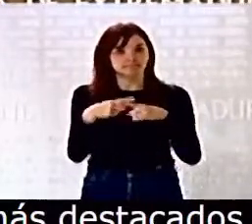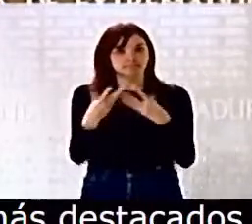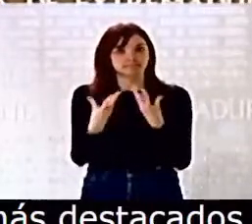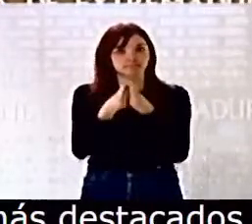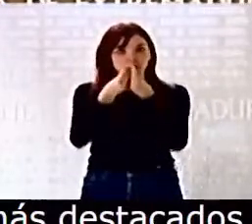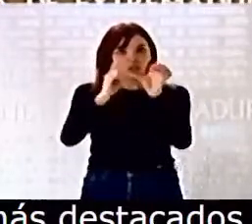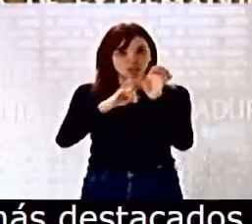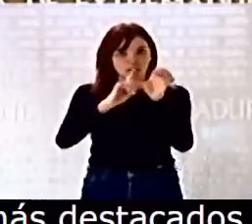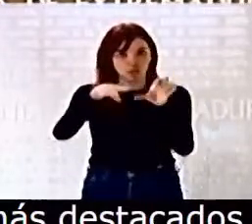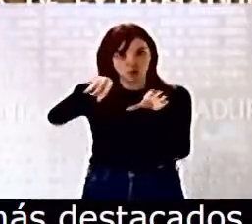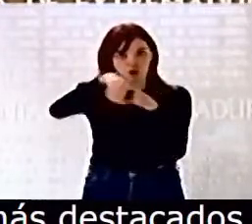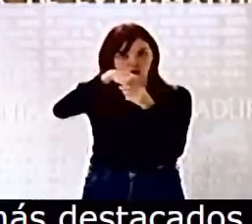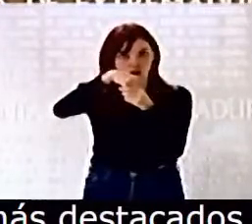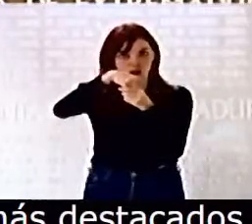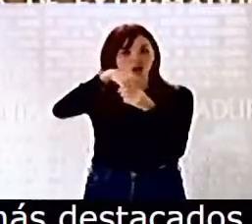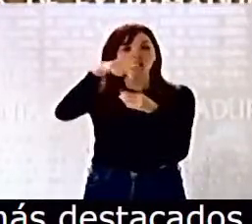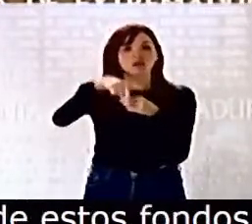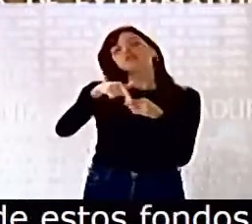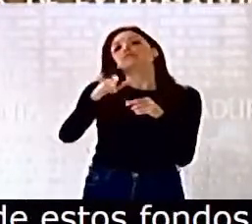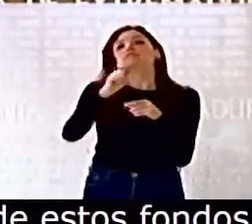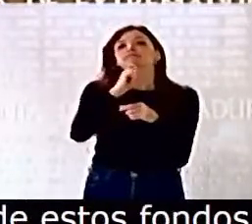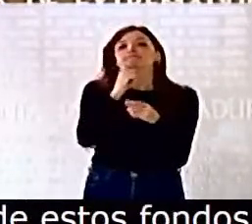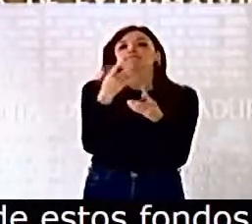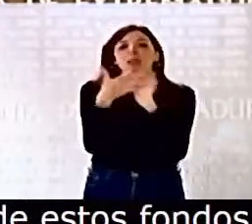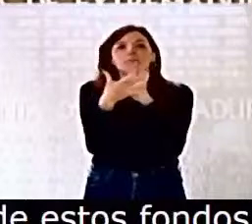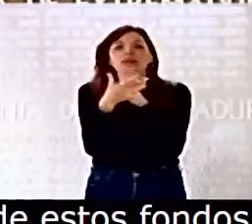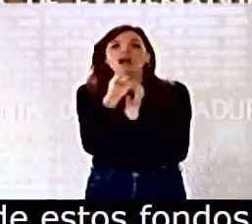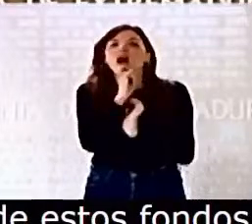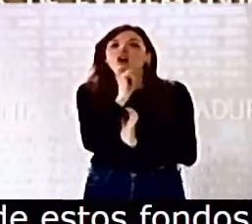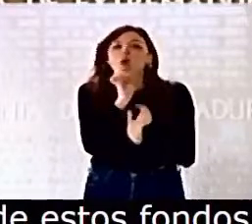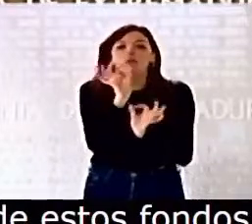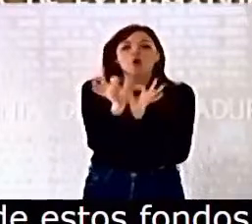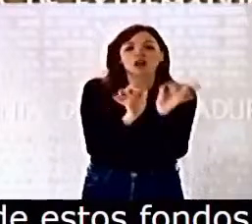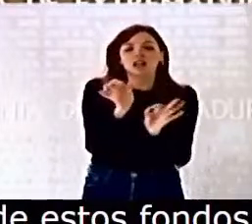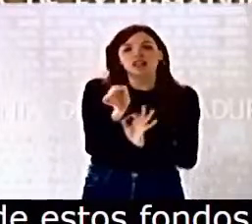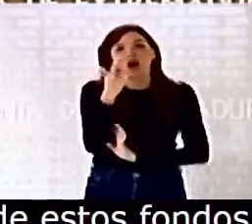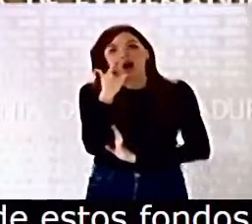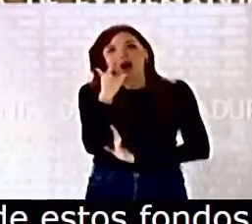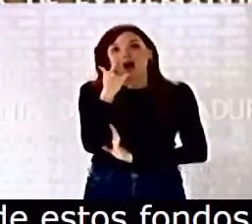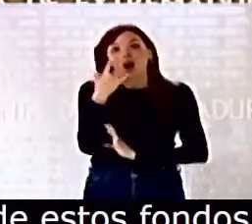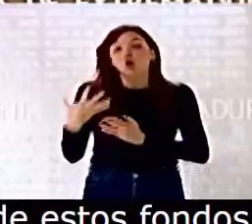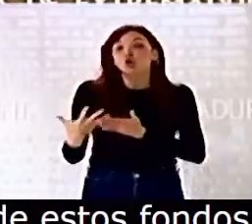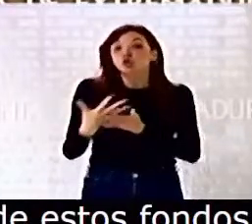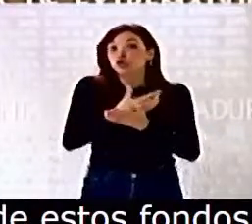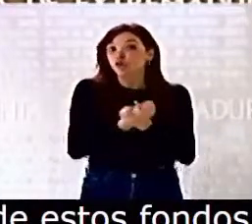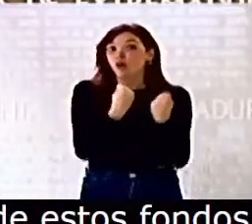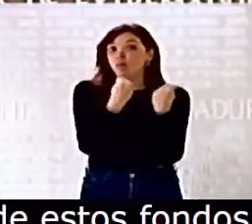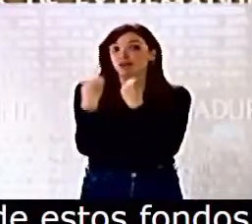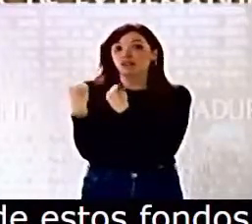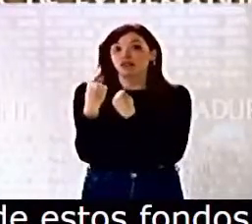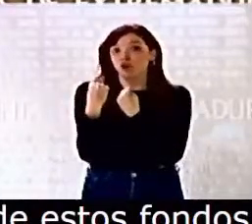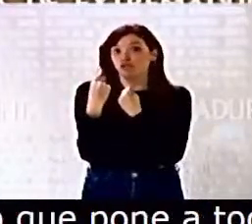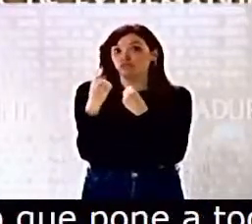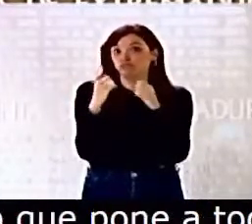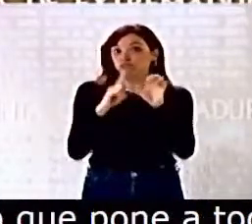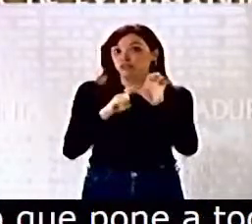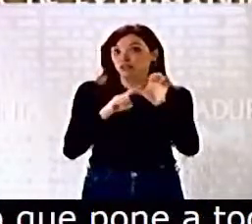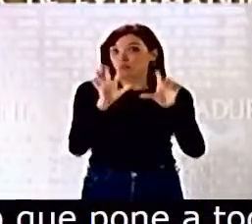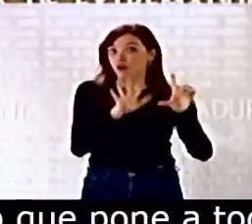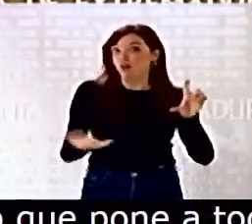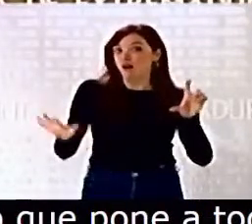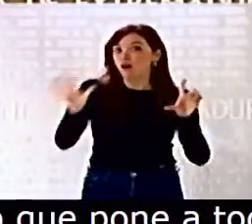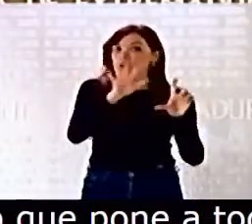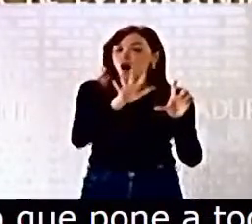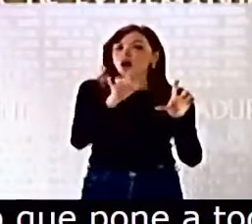Extremadura. Es un decreto organizativo que pone a toda la Administración autonómica en disposición